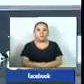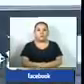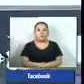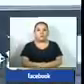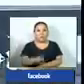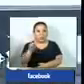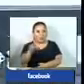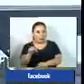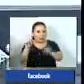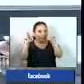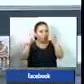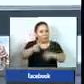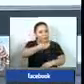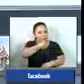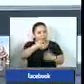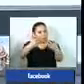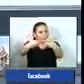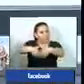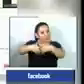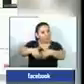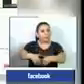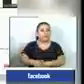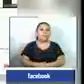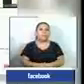revisemos algunas notas empresariales